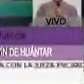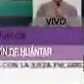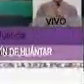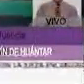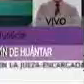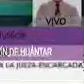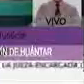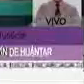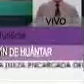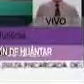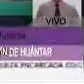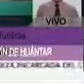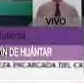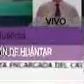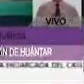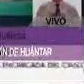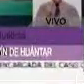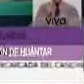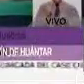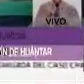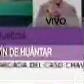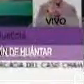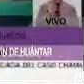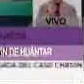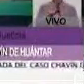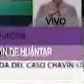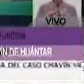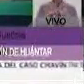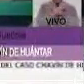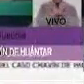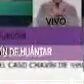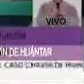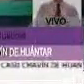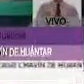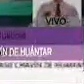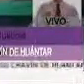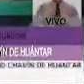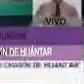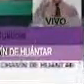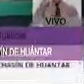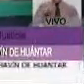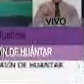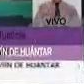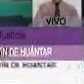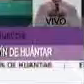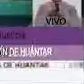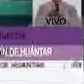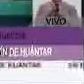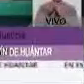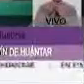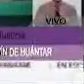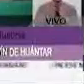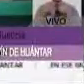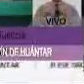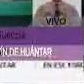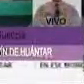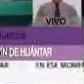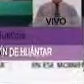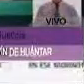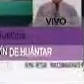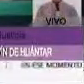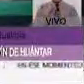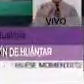del Estado. No solo la ley lo ampara, sino que considero que es la forma más adecuada